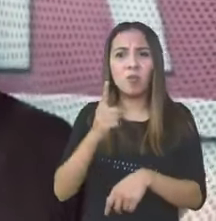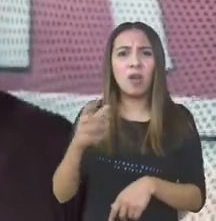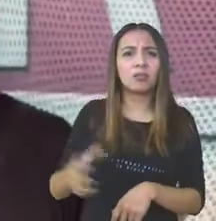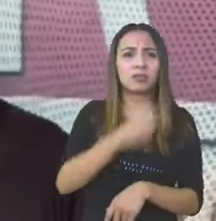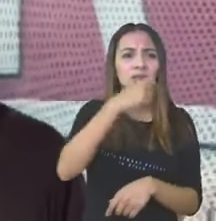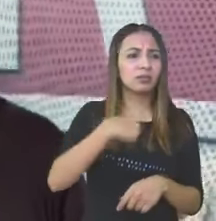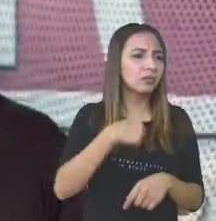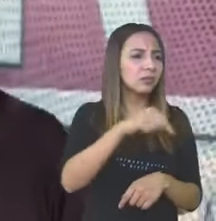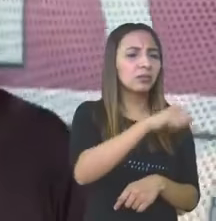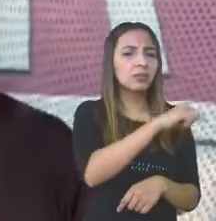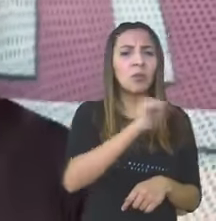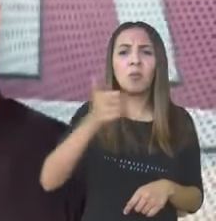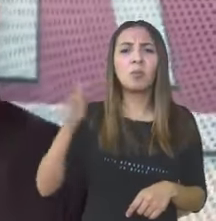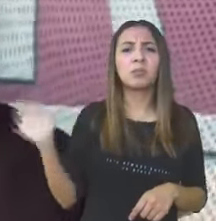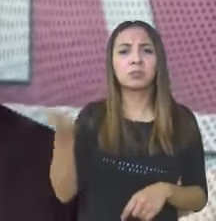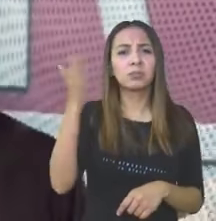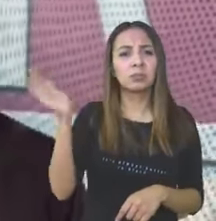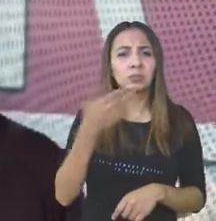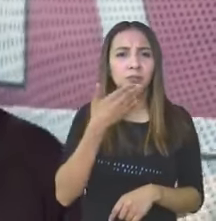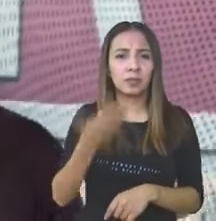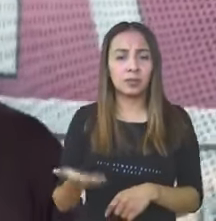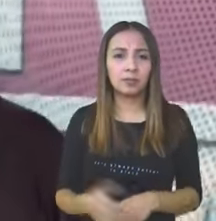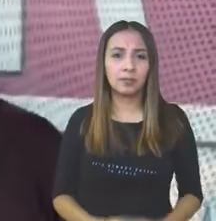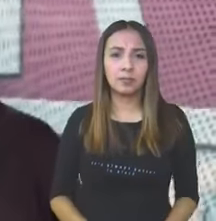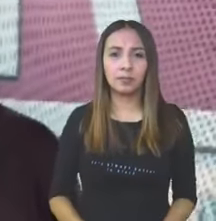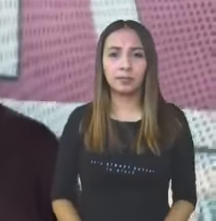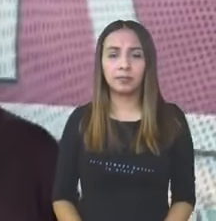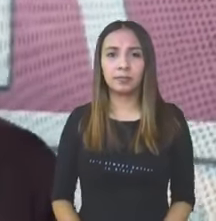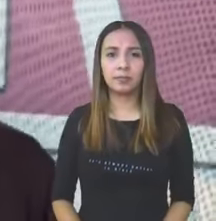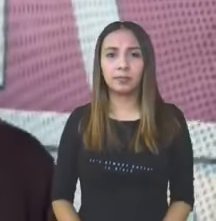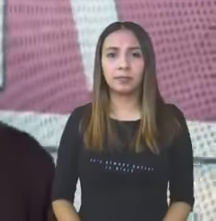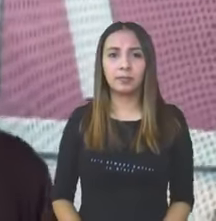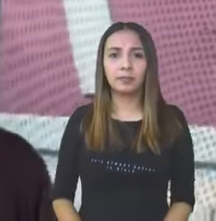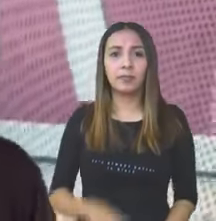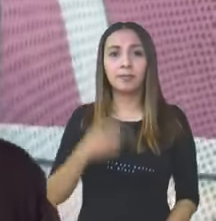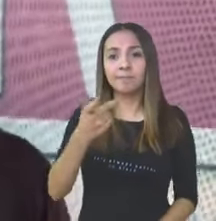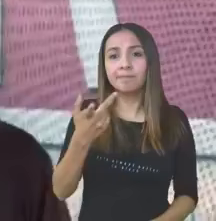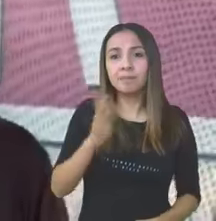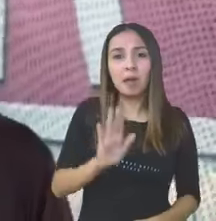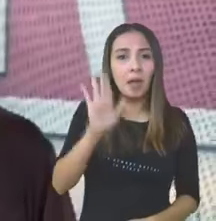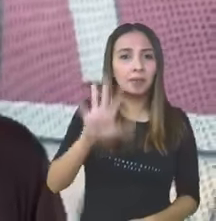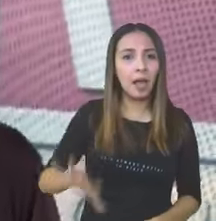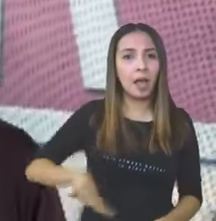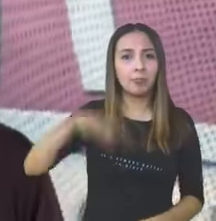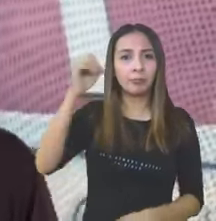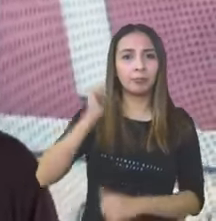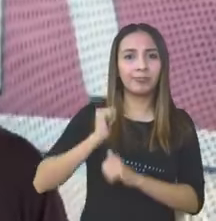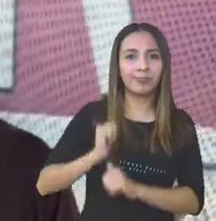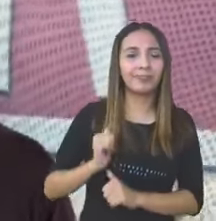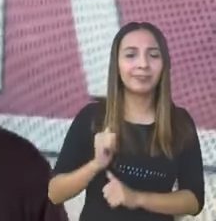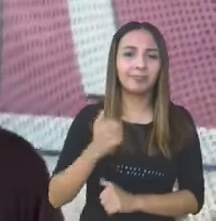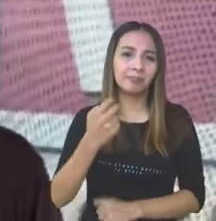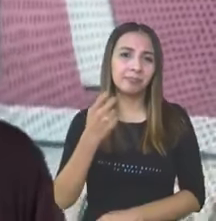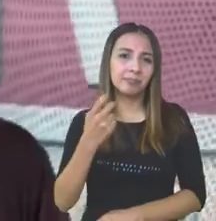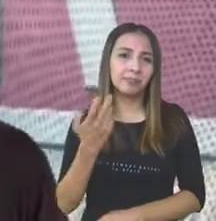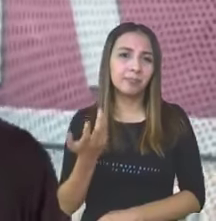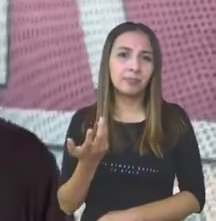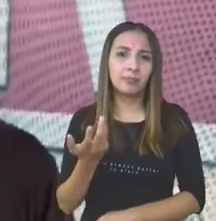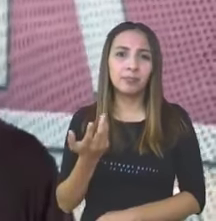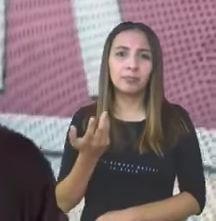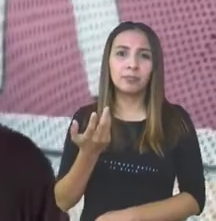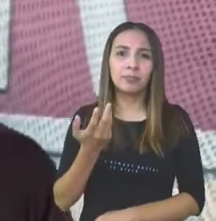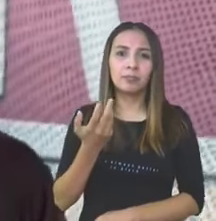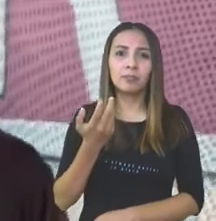si nada. Muy bien, pues ahí está, un presunto abuso de autoridad así lo tenemos que manejar nosotros,